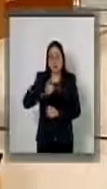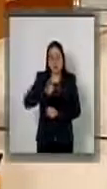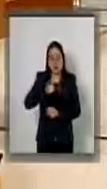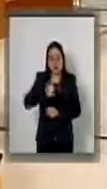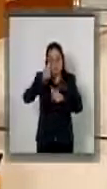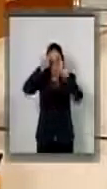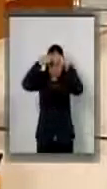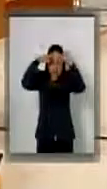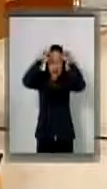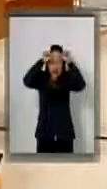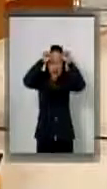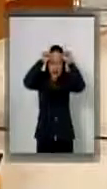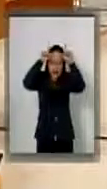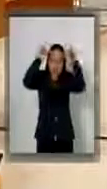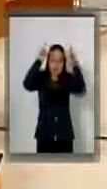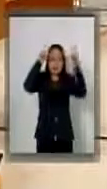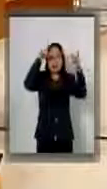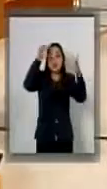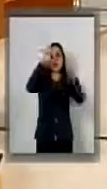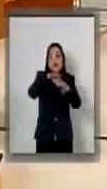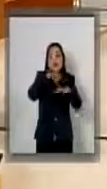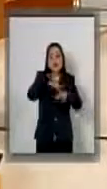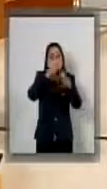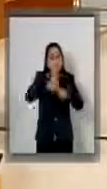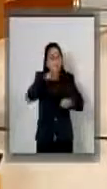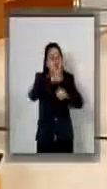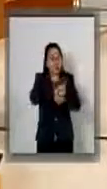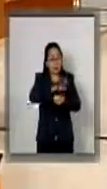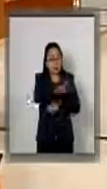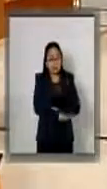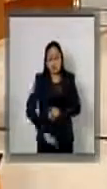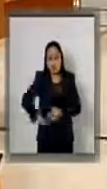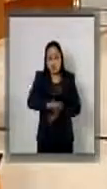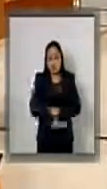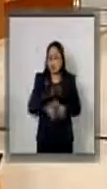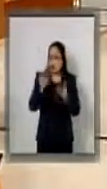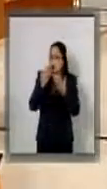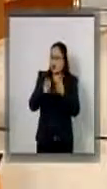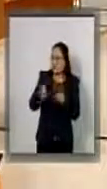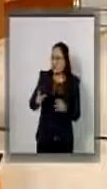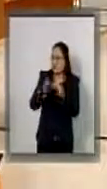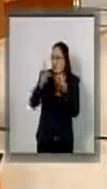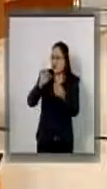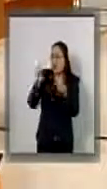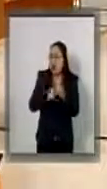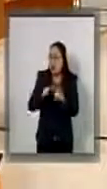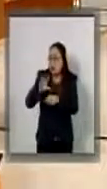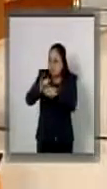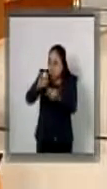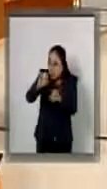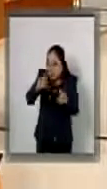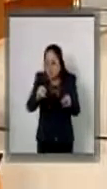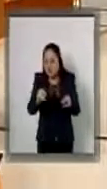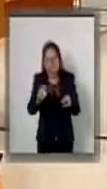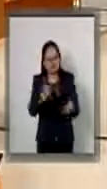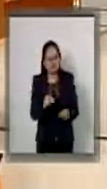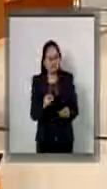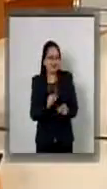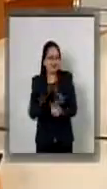Marina en funciones de seguridad pública. No hay excepcionalidad ninguna.